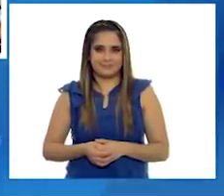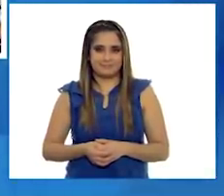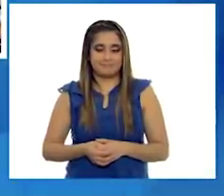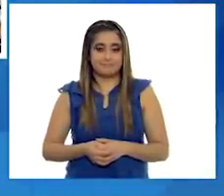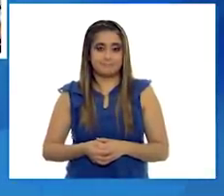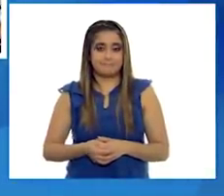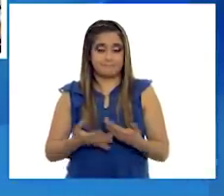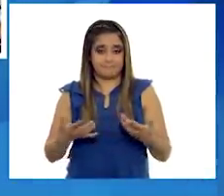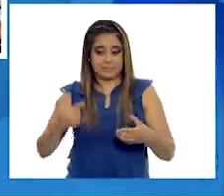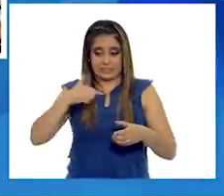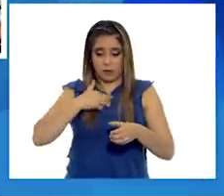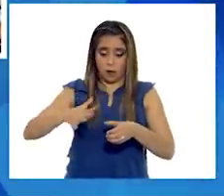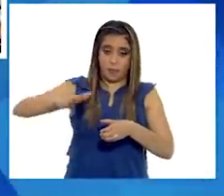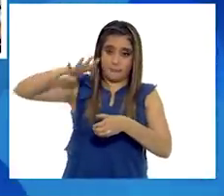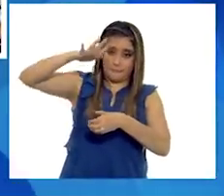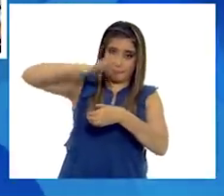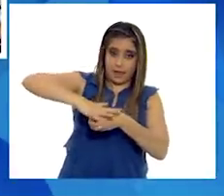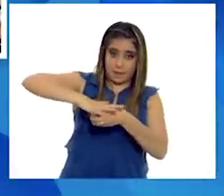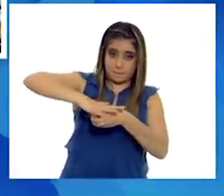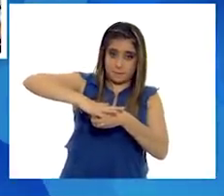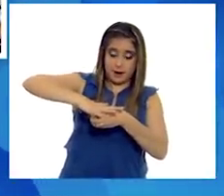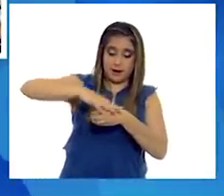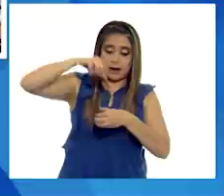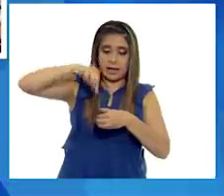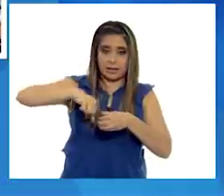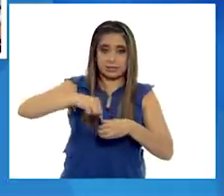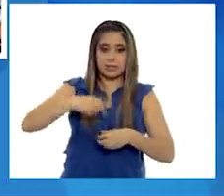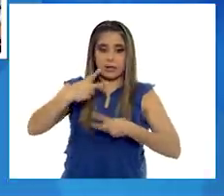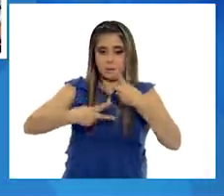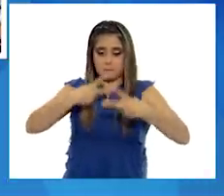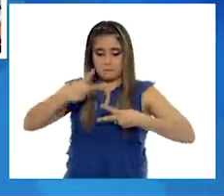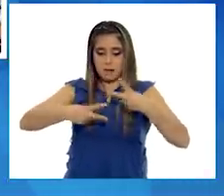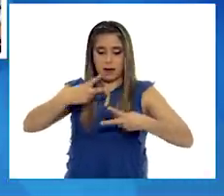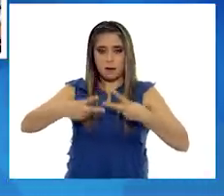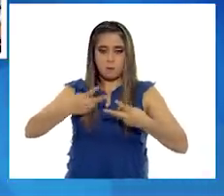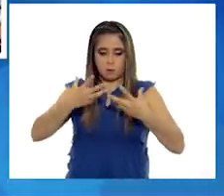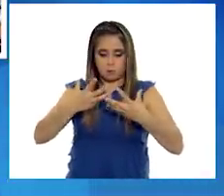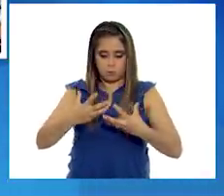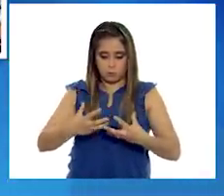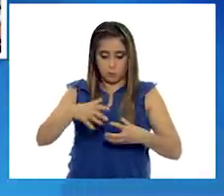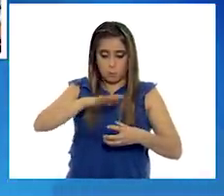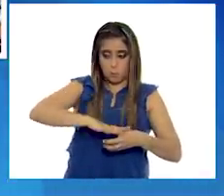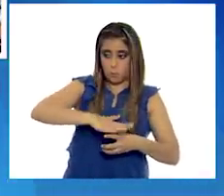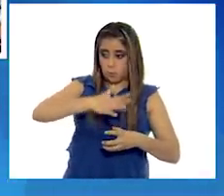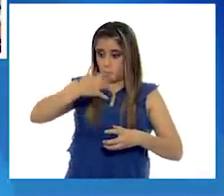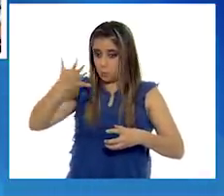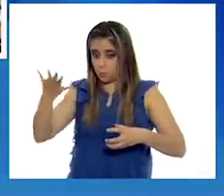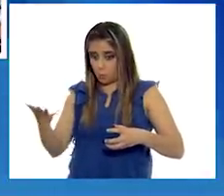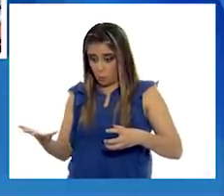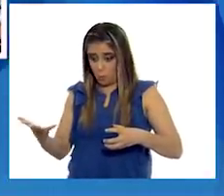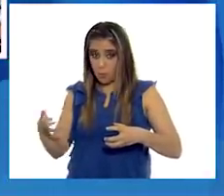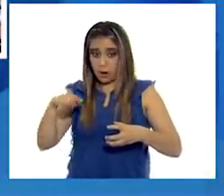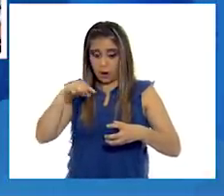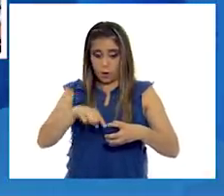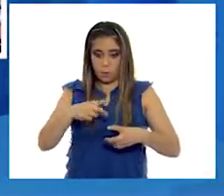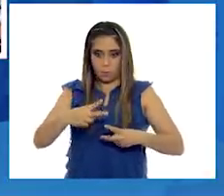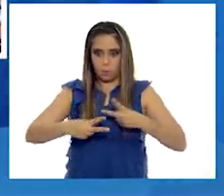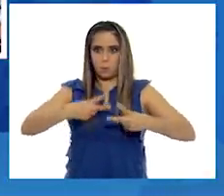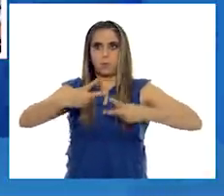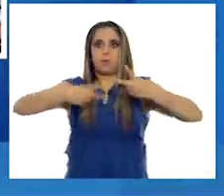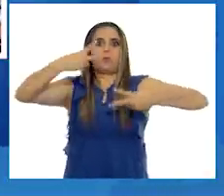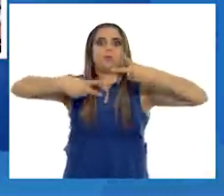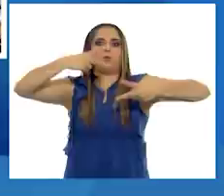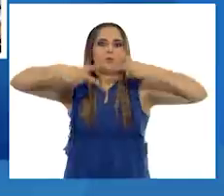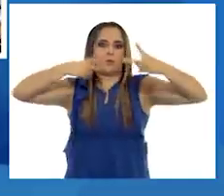Como tapé la cazuela, se vuelve a juntar el vapor dentro de ella. Al destaparla, podremos volver a observar cómo es que sale el